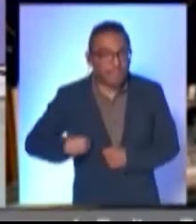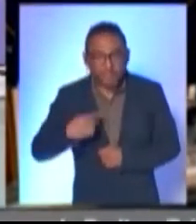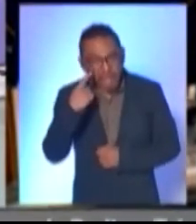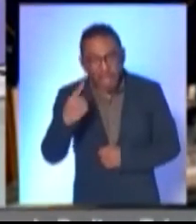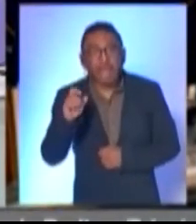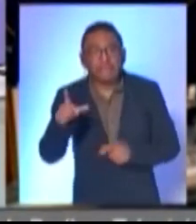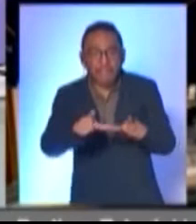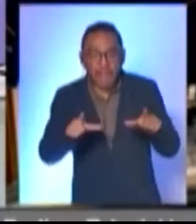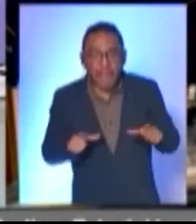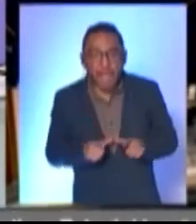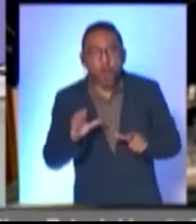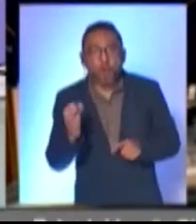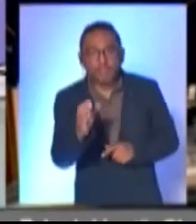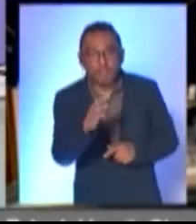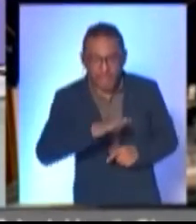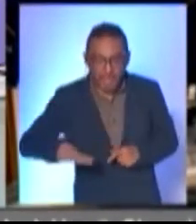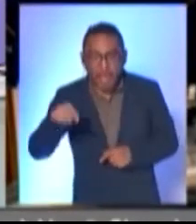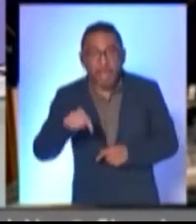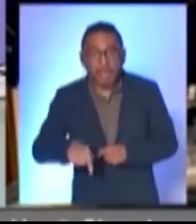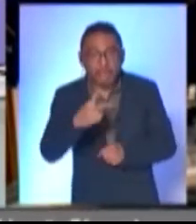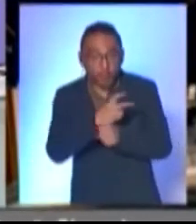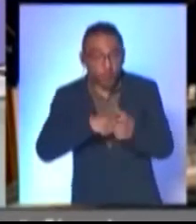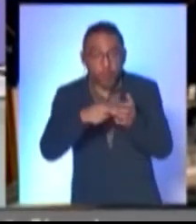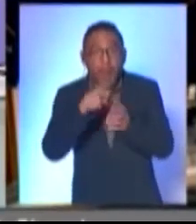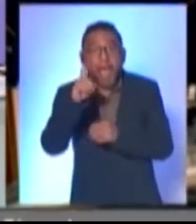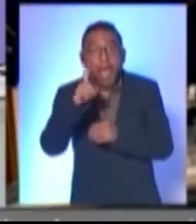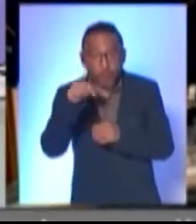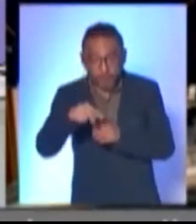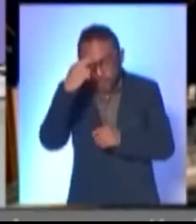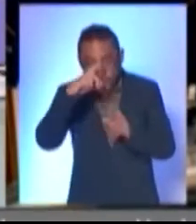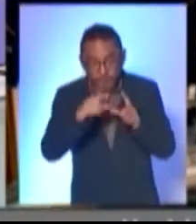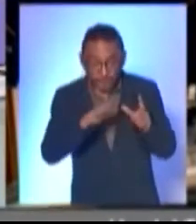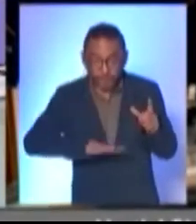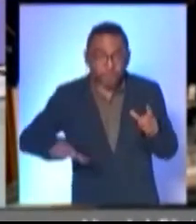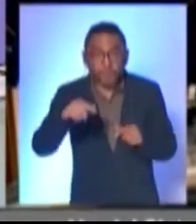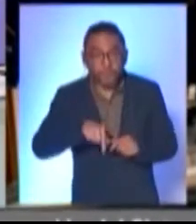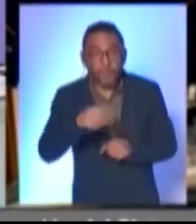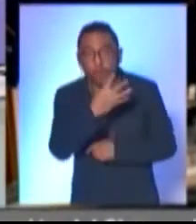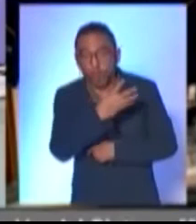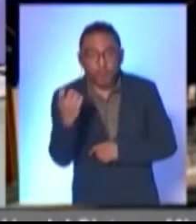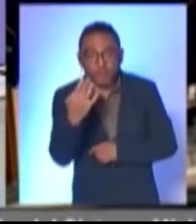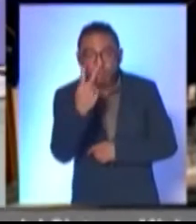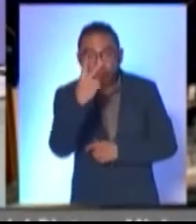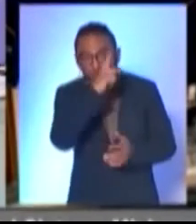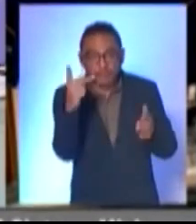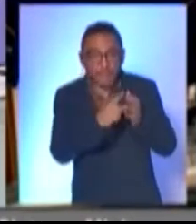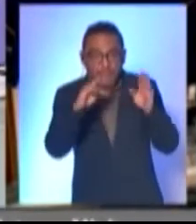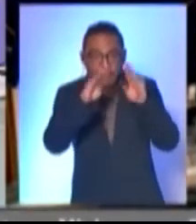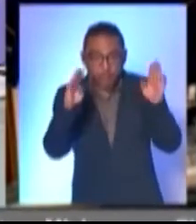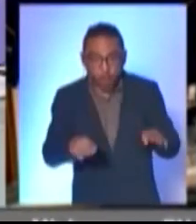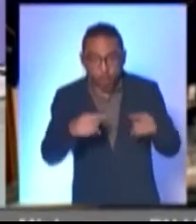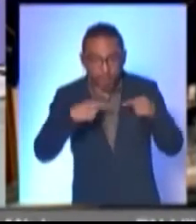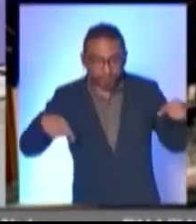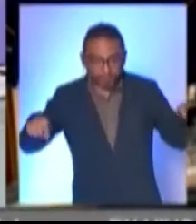lago de Cuitzeo, el segundo cuerpo de agua natural de nuestro país, que ocupa 452 kilómetros cuadrados, pero que